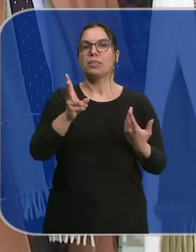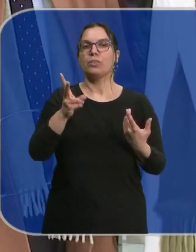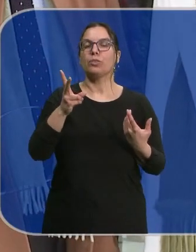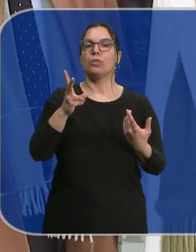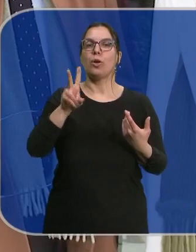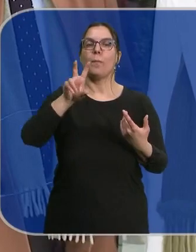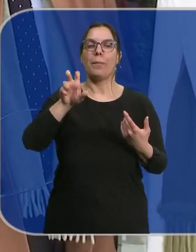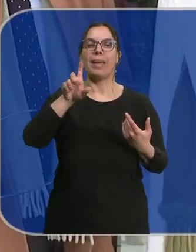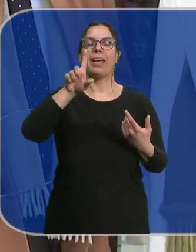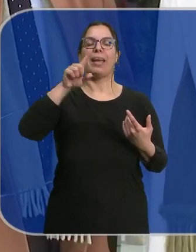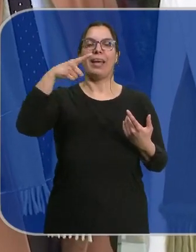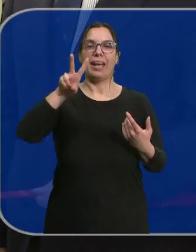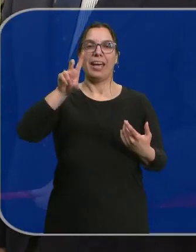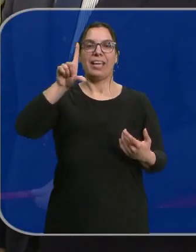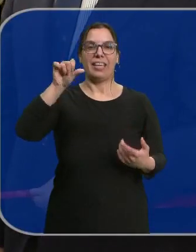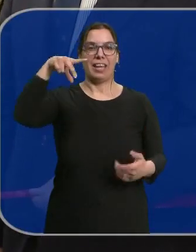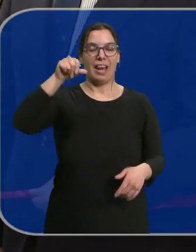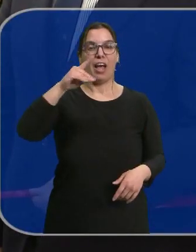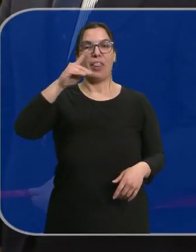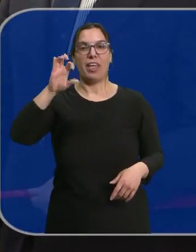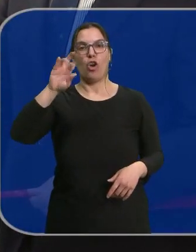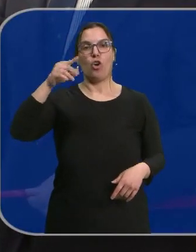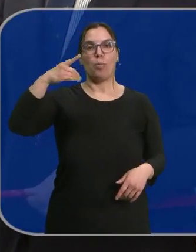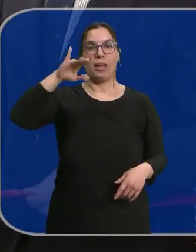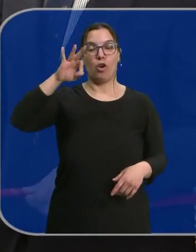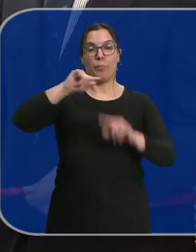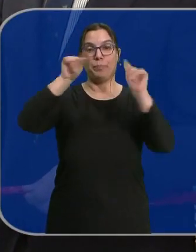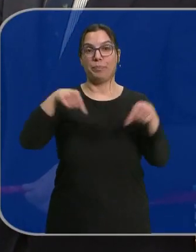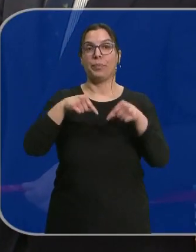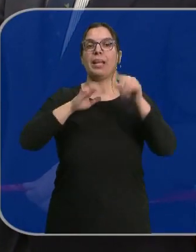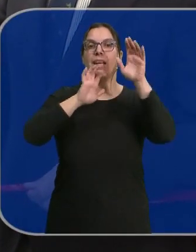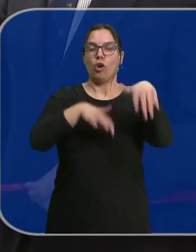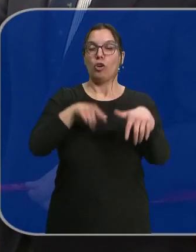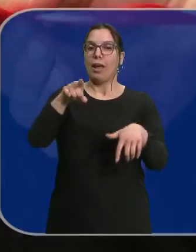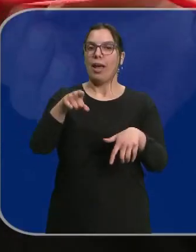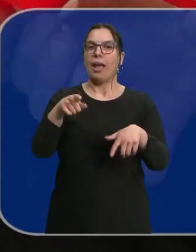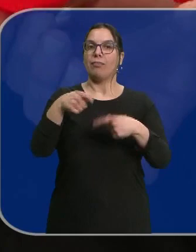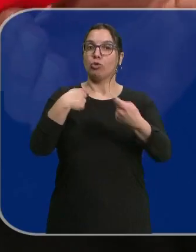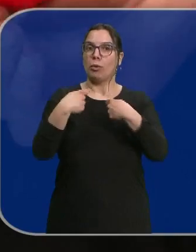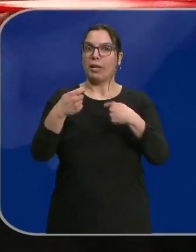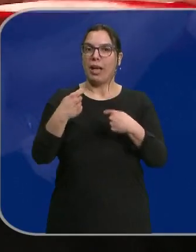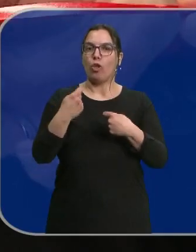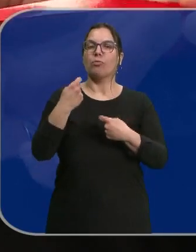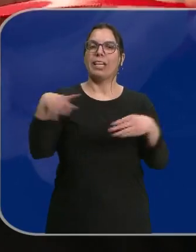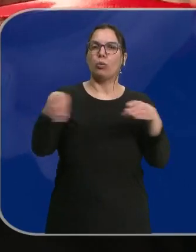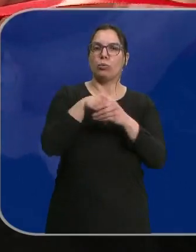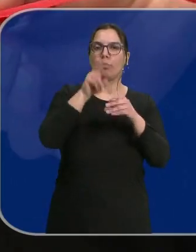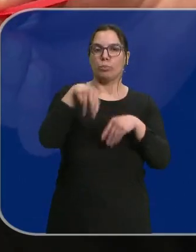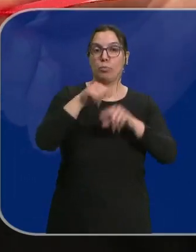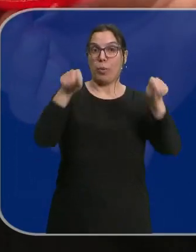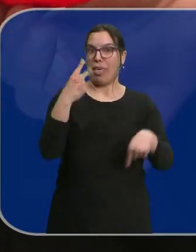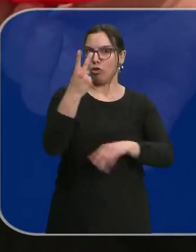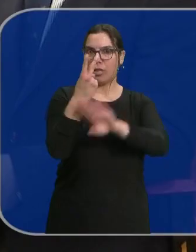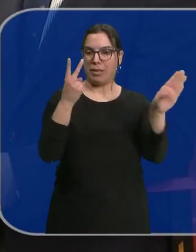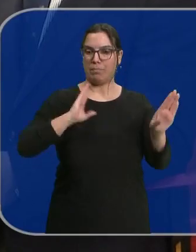visto en Veguellina de Órbigo, en León. Este supermercado de la marca Eroski se caracteriza por ser inclusivo. Solo hay 2 en la provincia. Se inaugura mañana